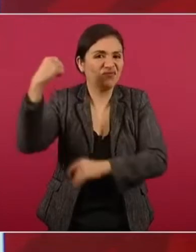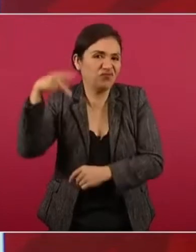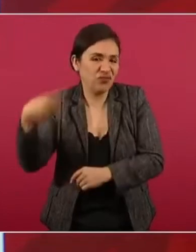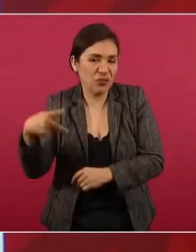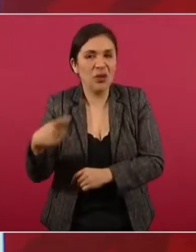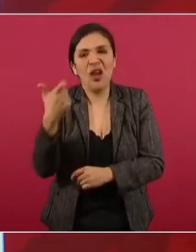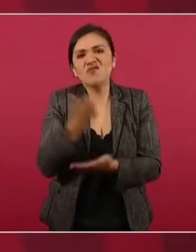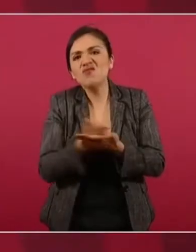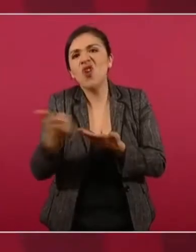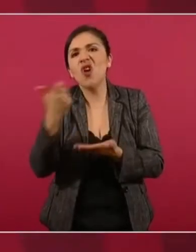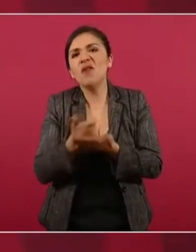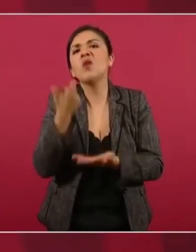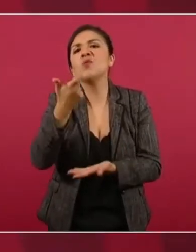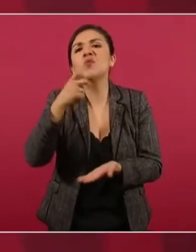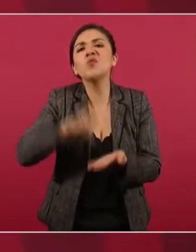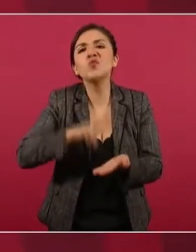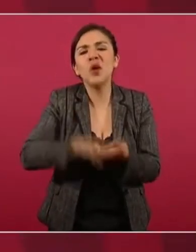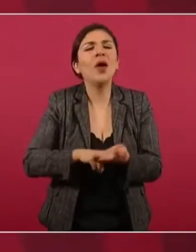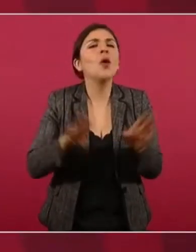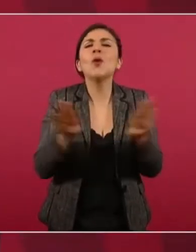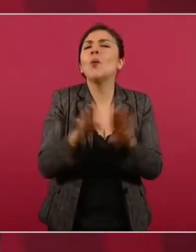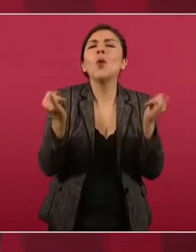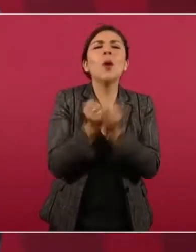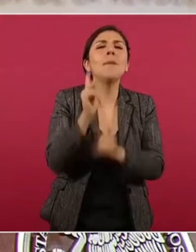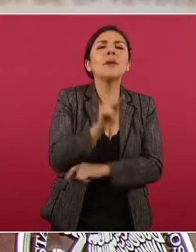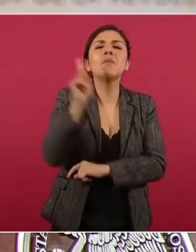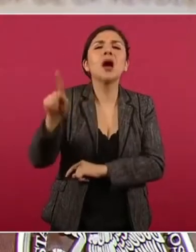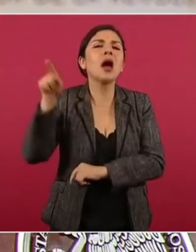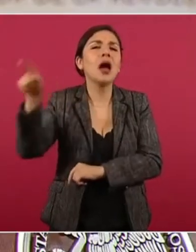de tarifas eléctricas, como España,